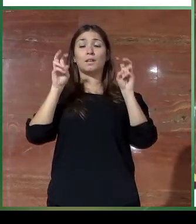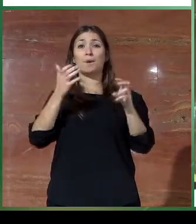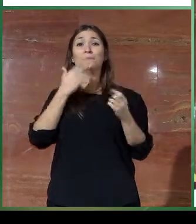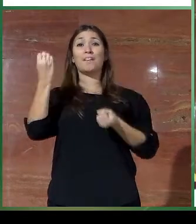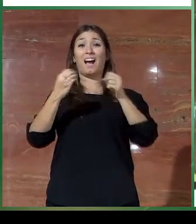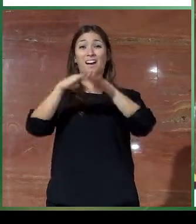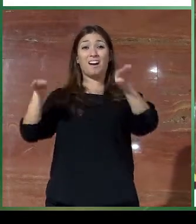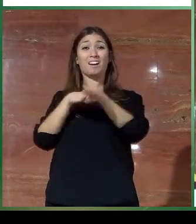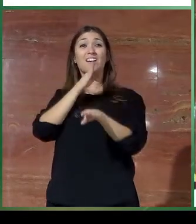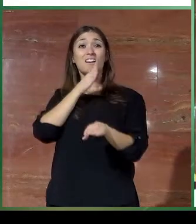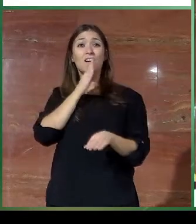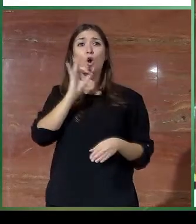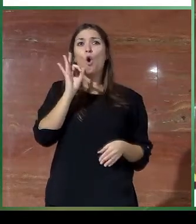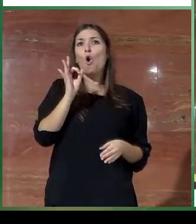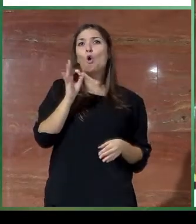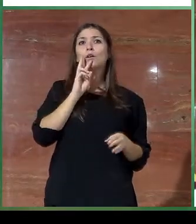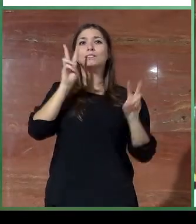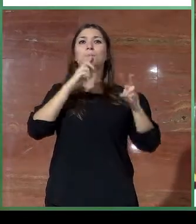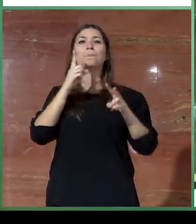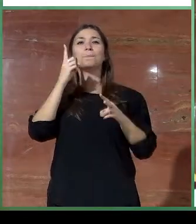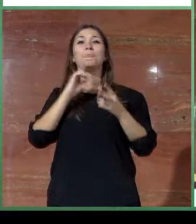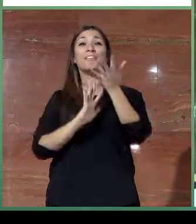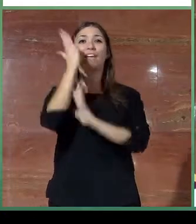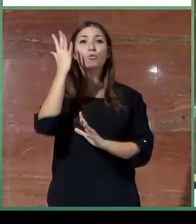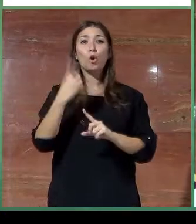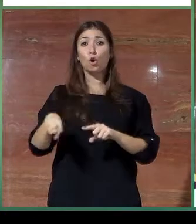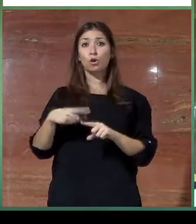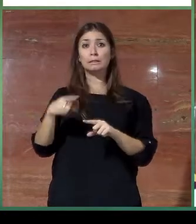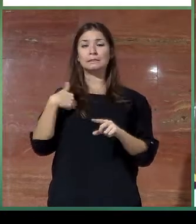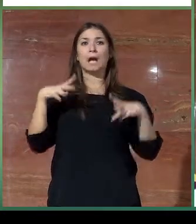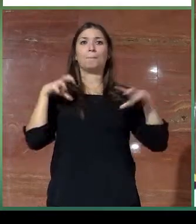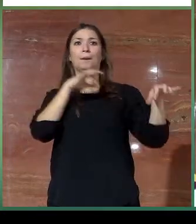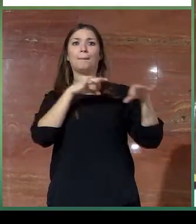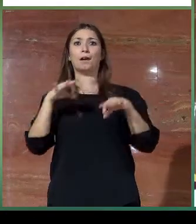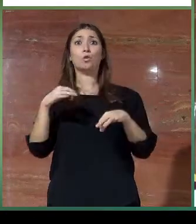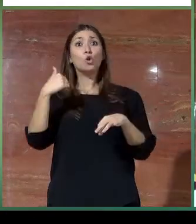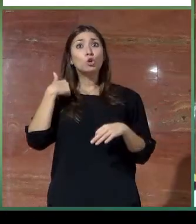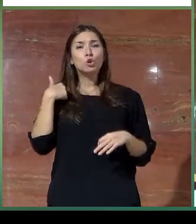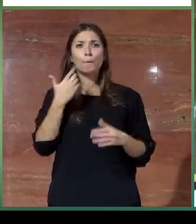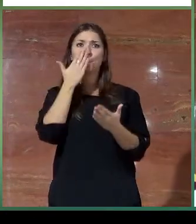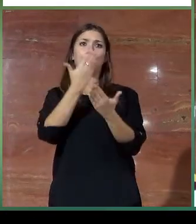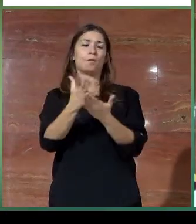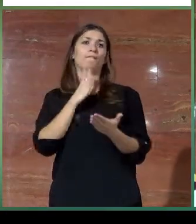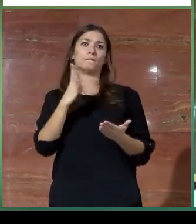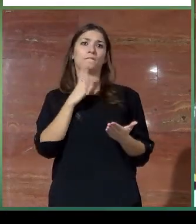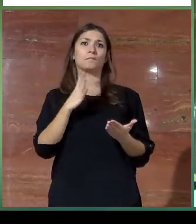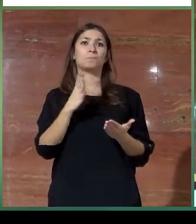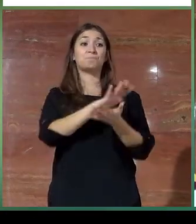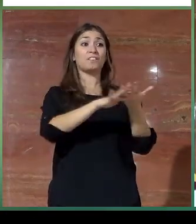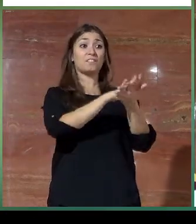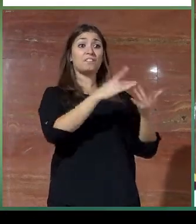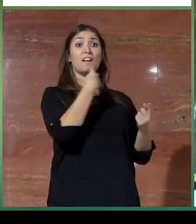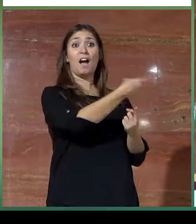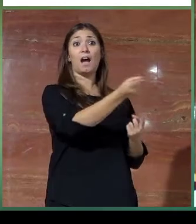garaje o ha servido para, no sé, temas de incendios o para temas de otra historia, es decir, yo estoy totalmente a favor de que, tanto que se habla de